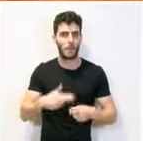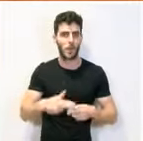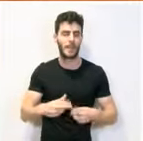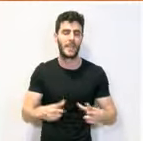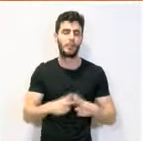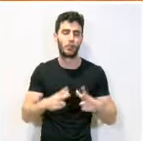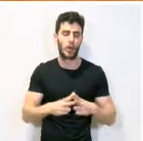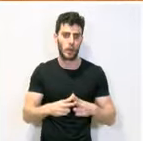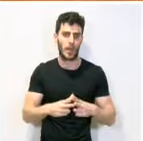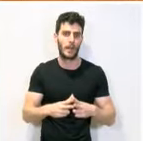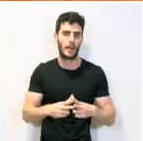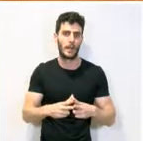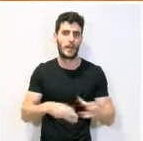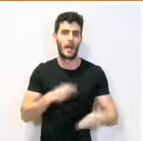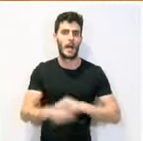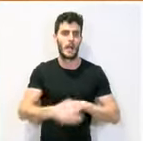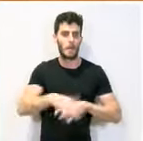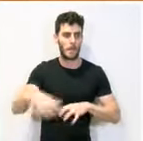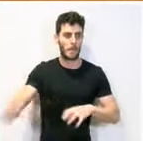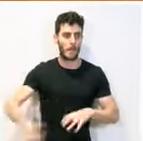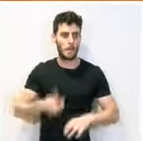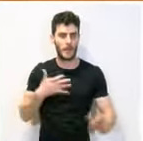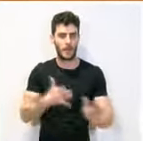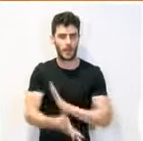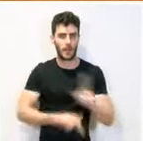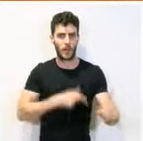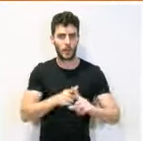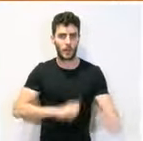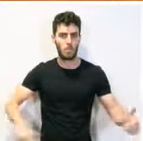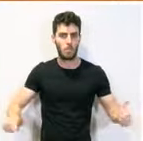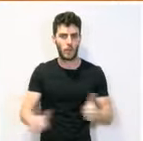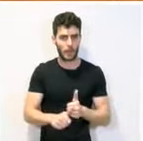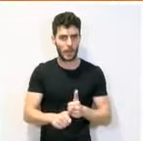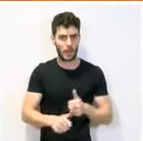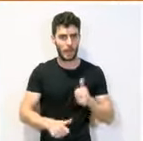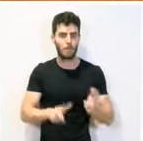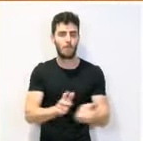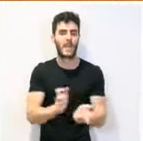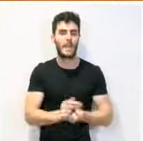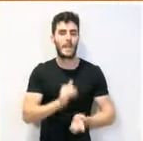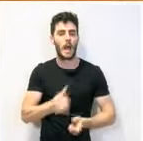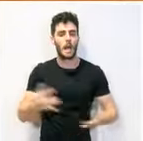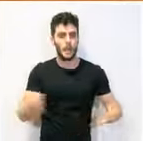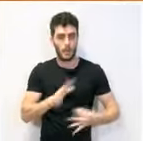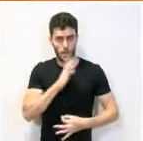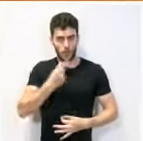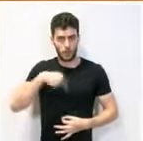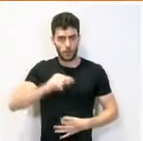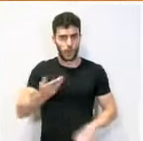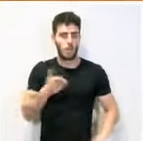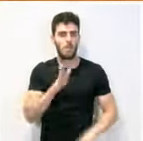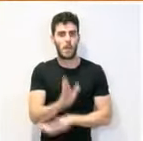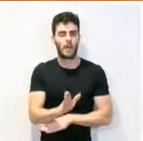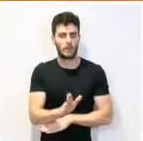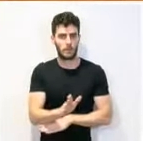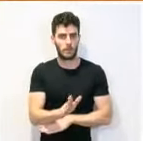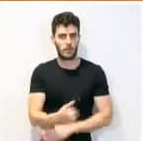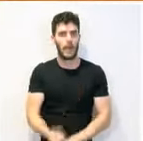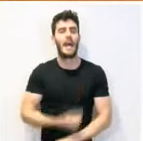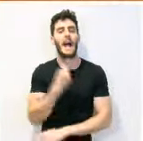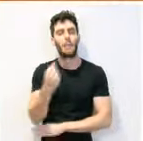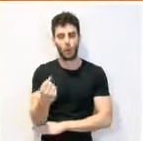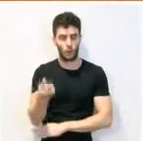sociales más redistributivas, ¿no? El objetivo prioritario que tiene que tener la fiscalidad. Por eso planteamos, por un lado, el